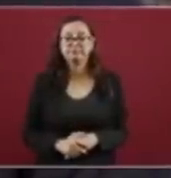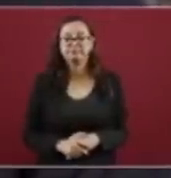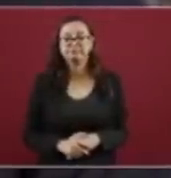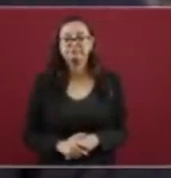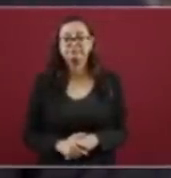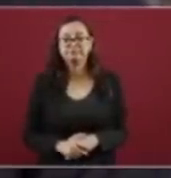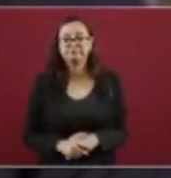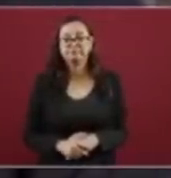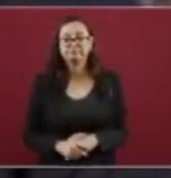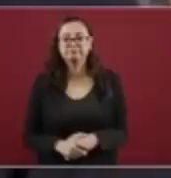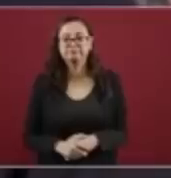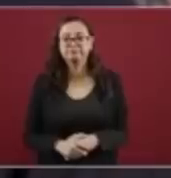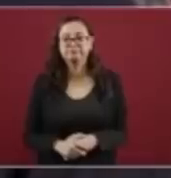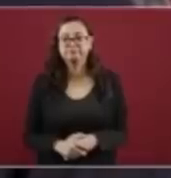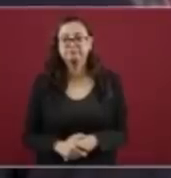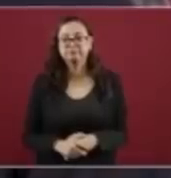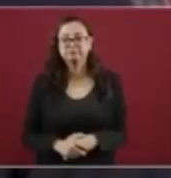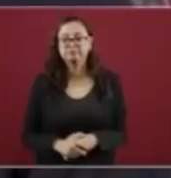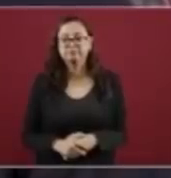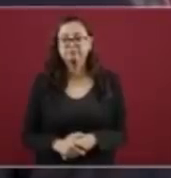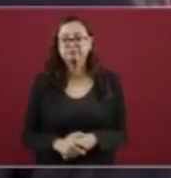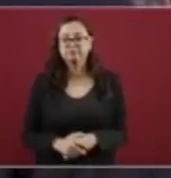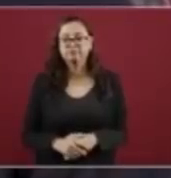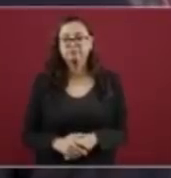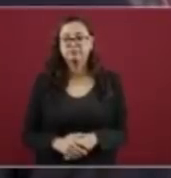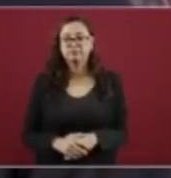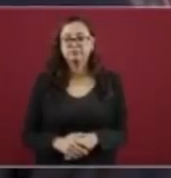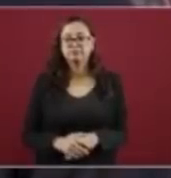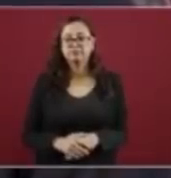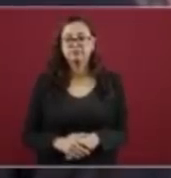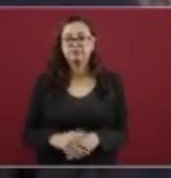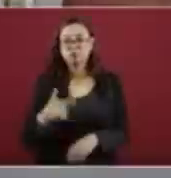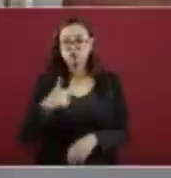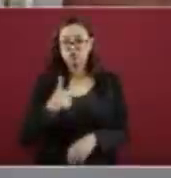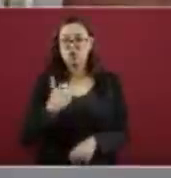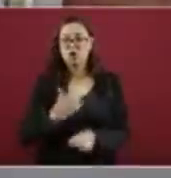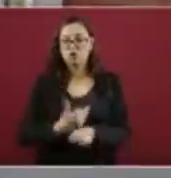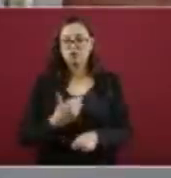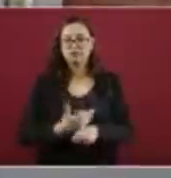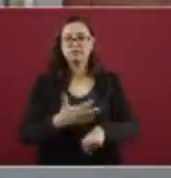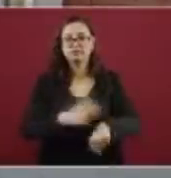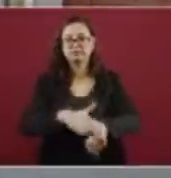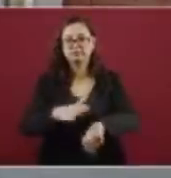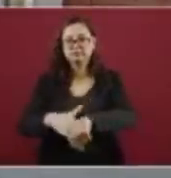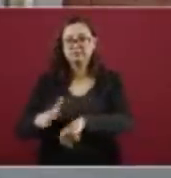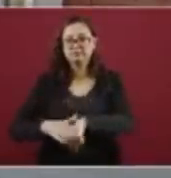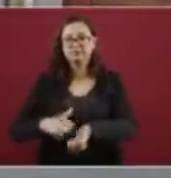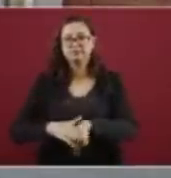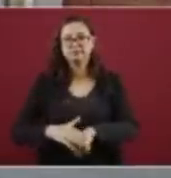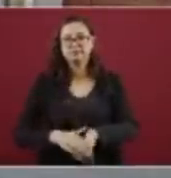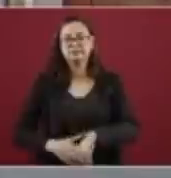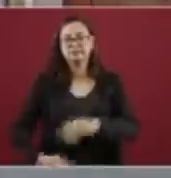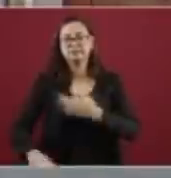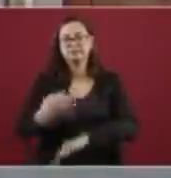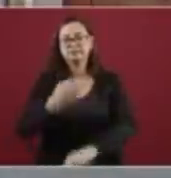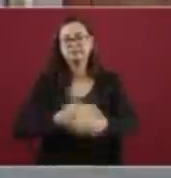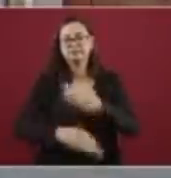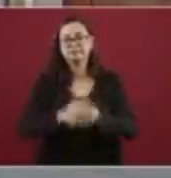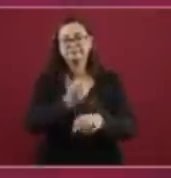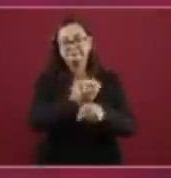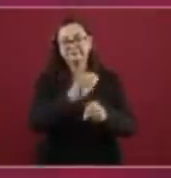puedo aquí hacer el llamado, la convocatoria, para que